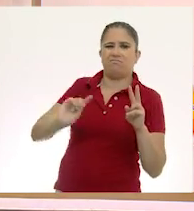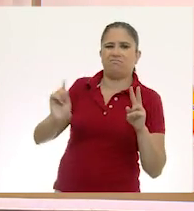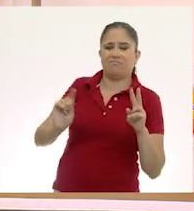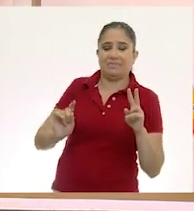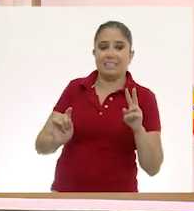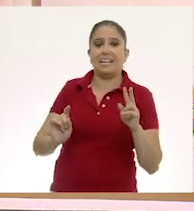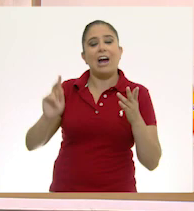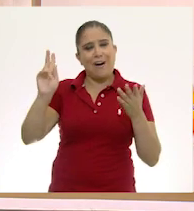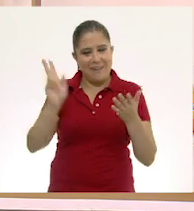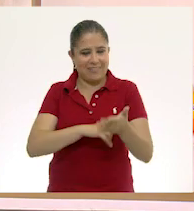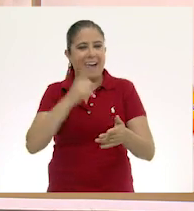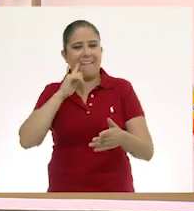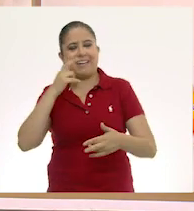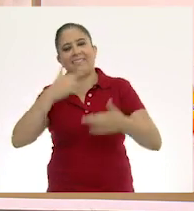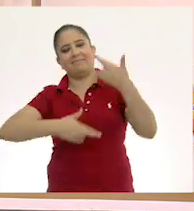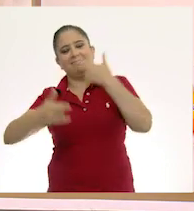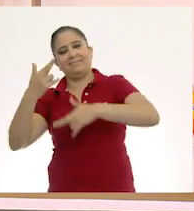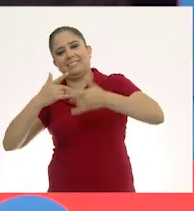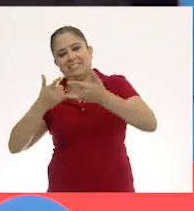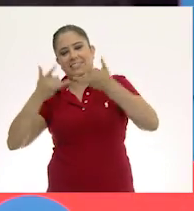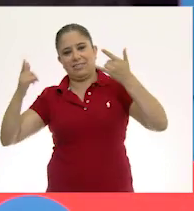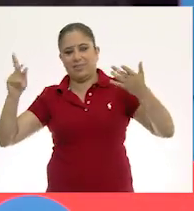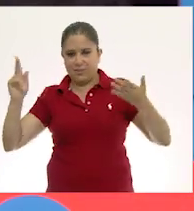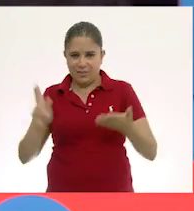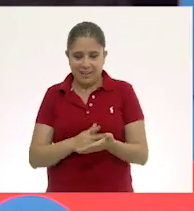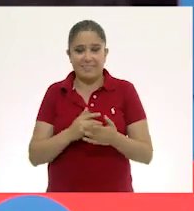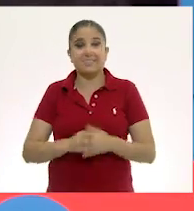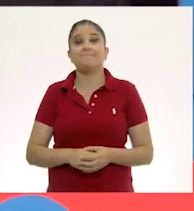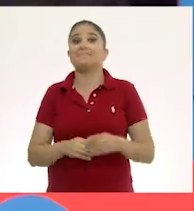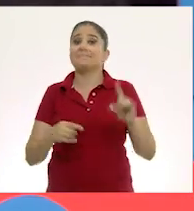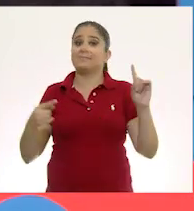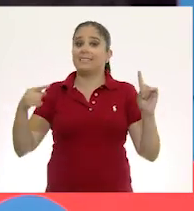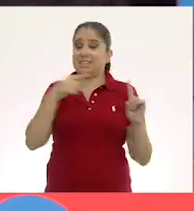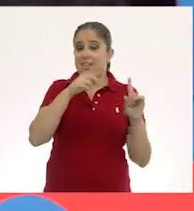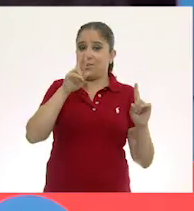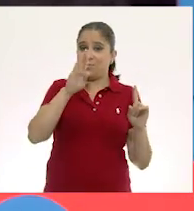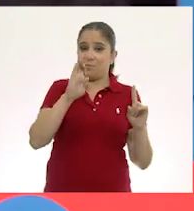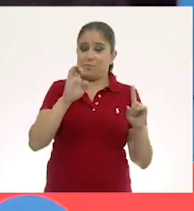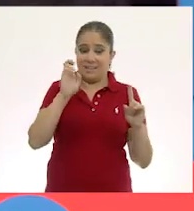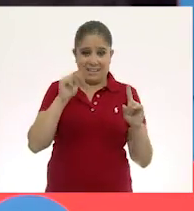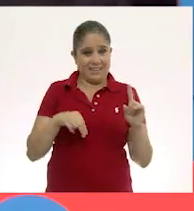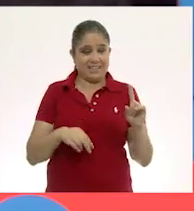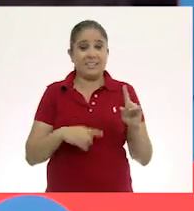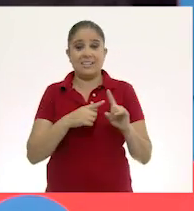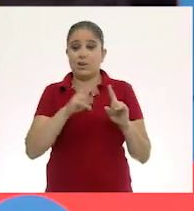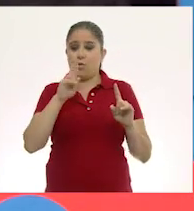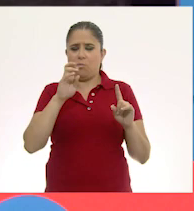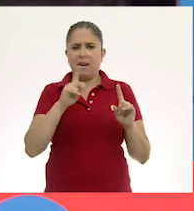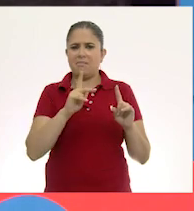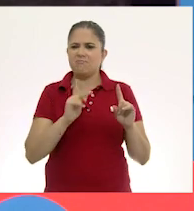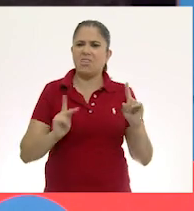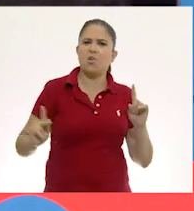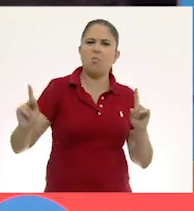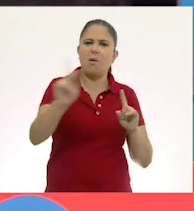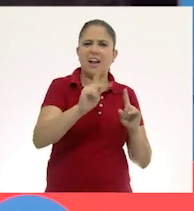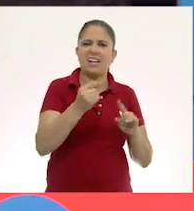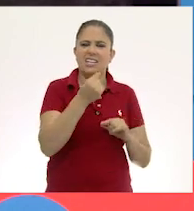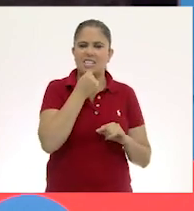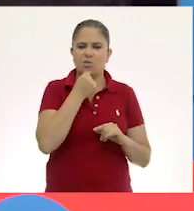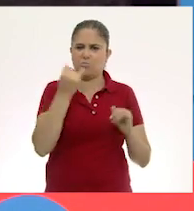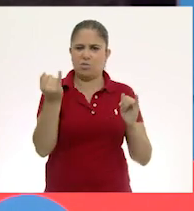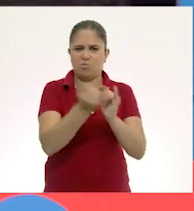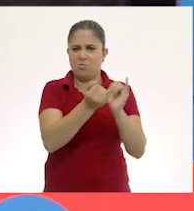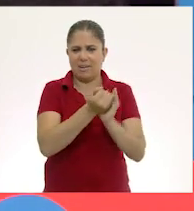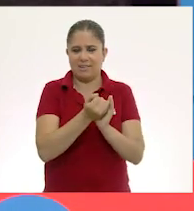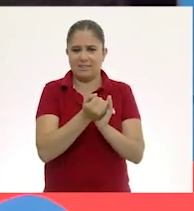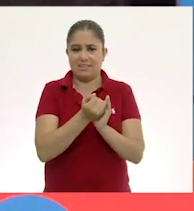ver la historia. Muy bien. Este es Rubén. Rubén es un niño como cualquier otro. Bueno,